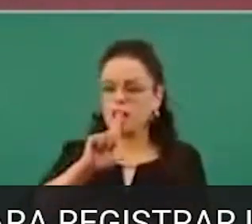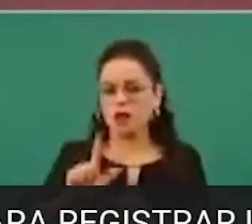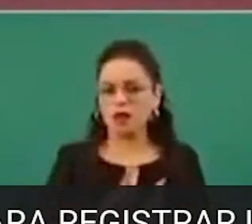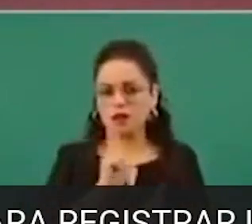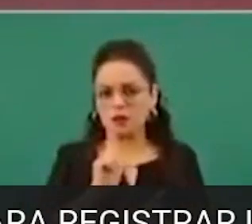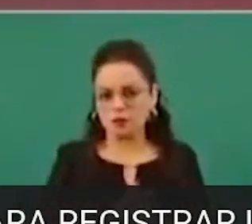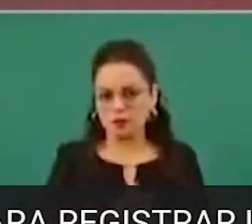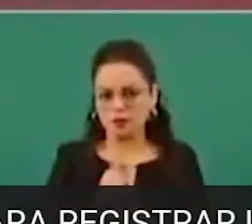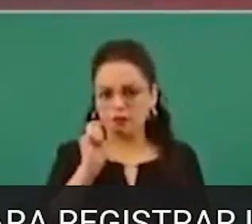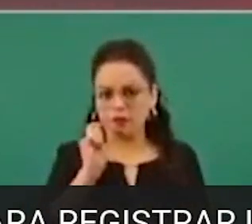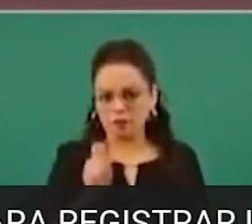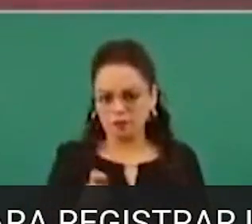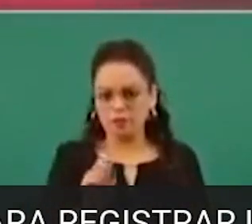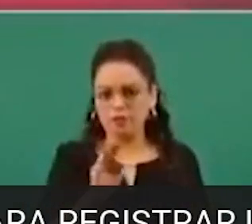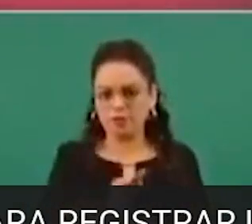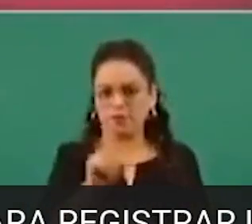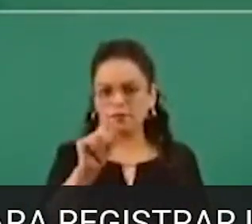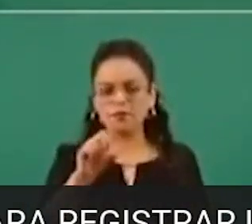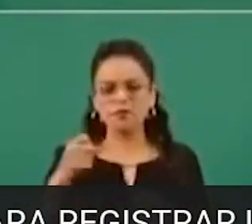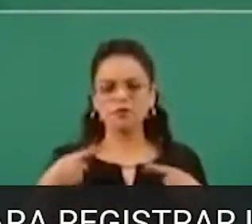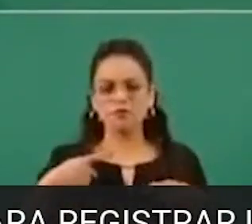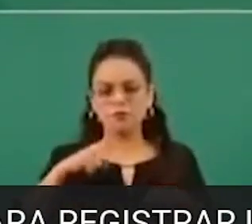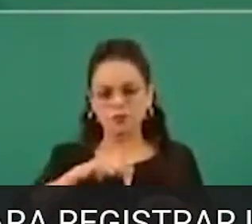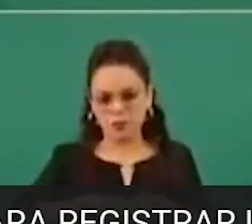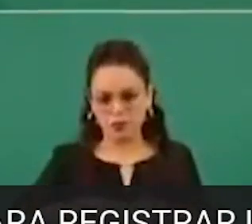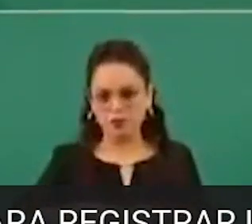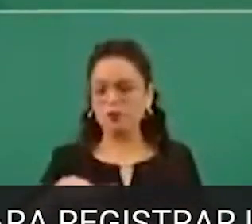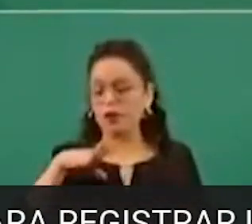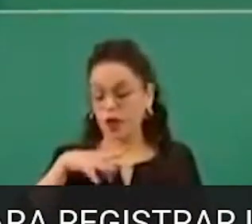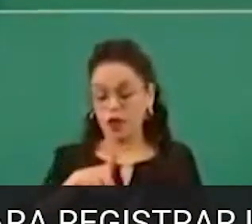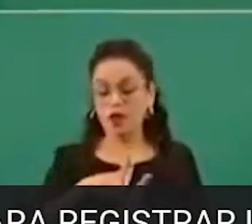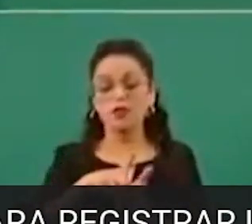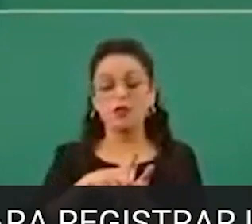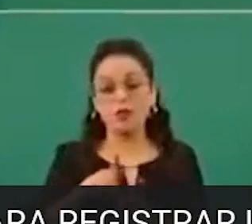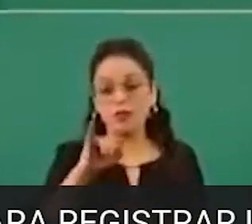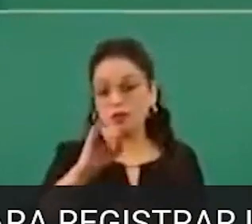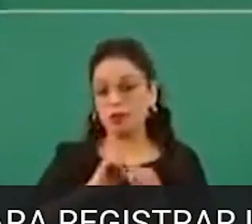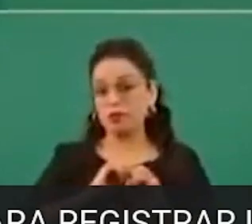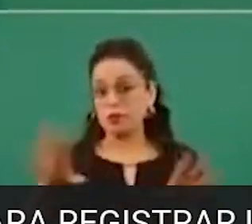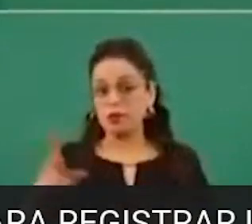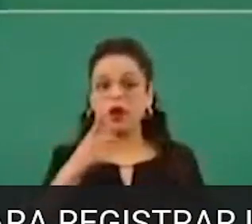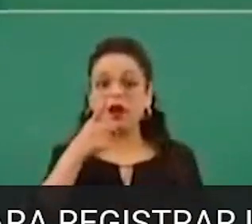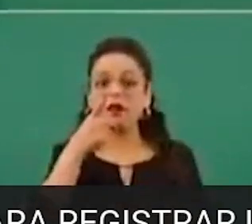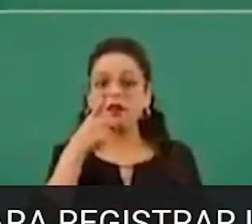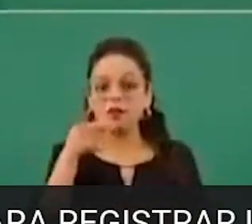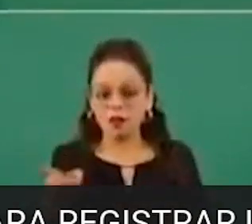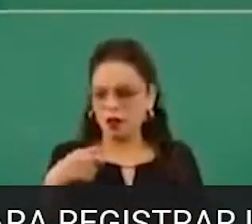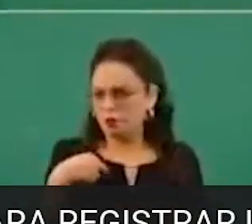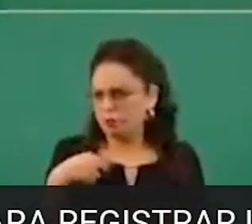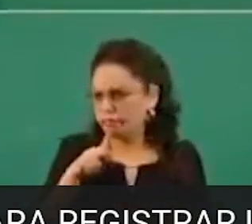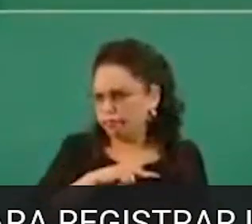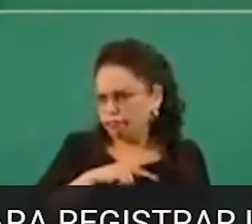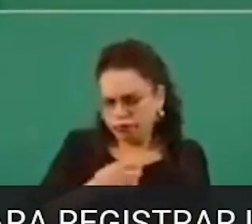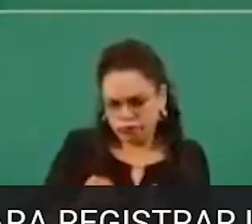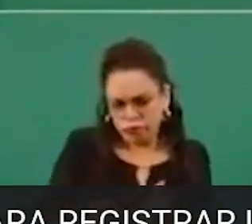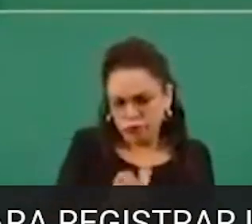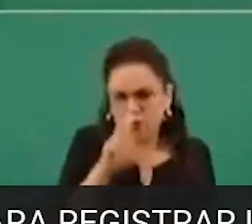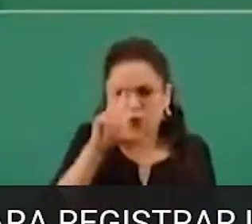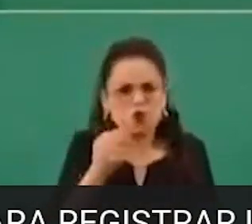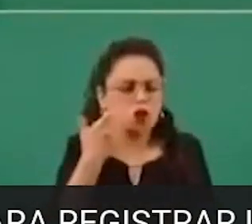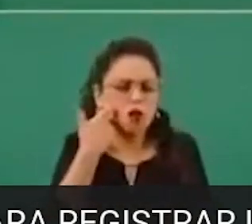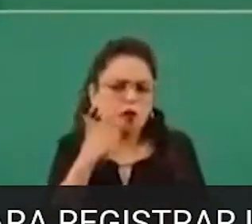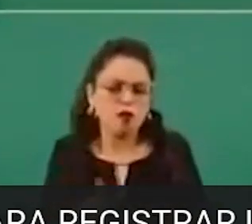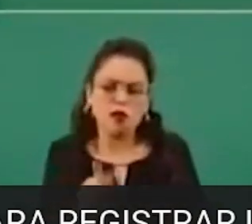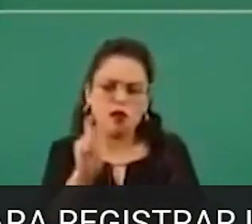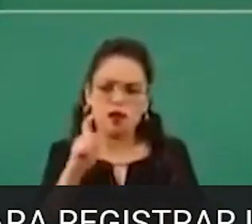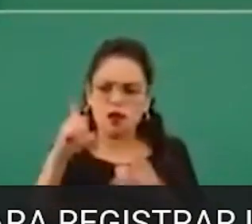Personales en posesión de los sujetos obligados, tiene el derecho inalienable de decidir que no se le tome la